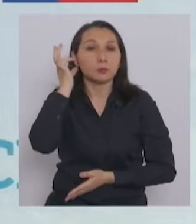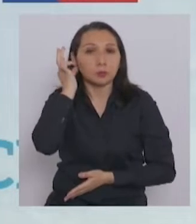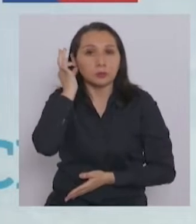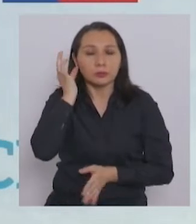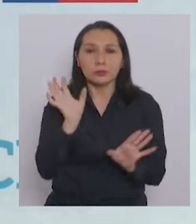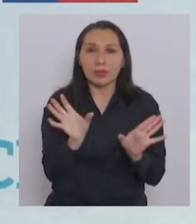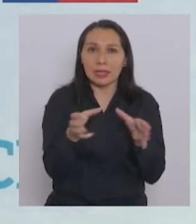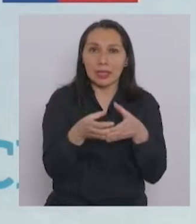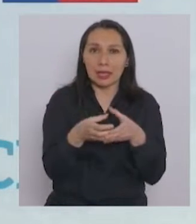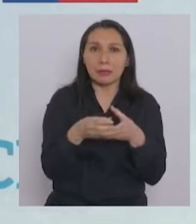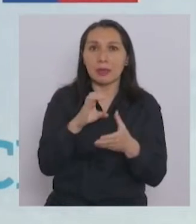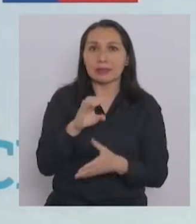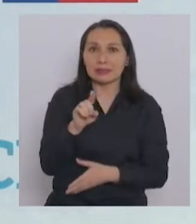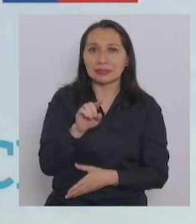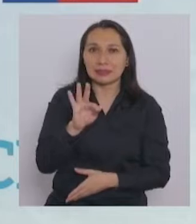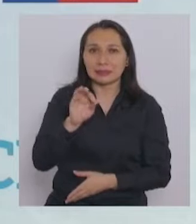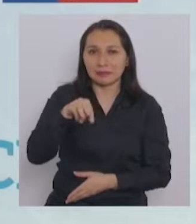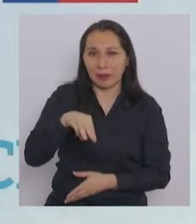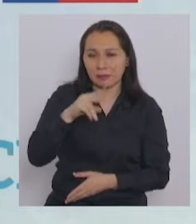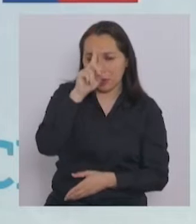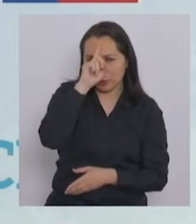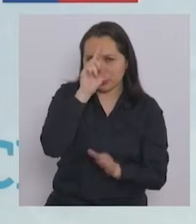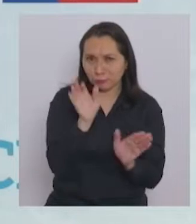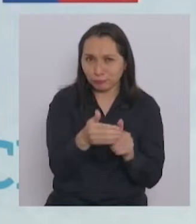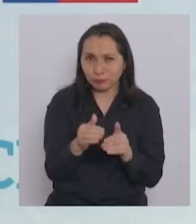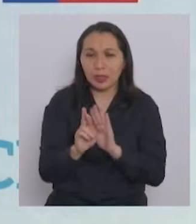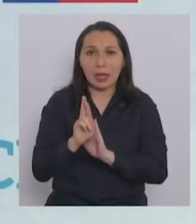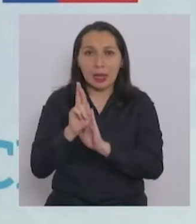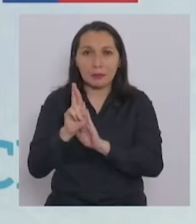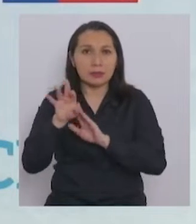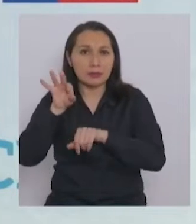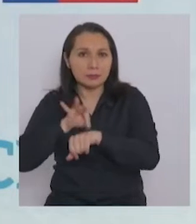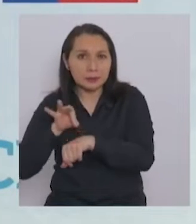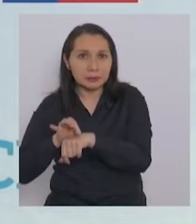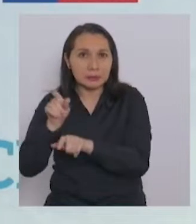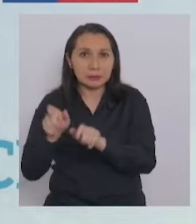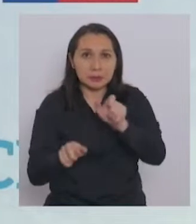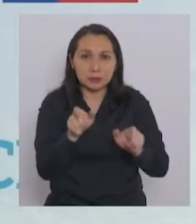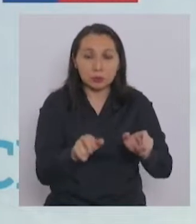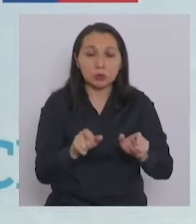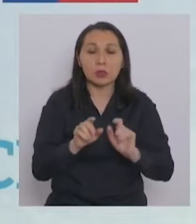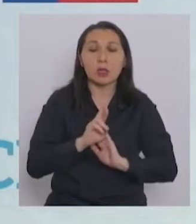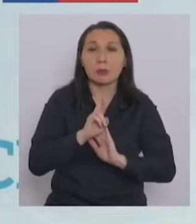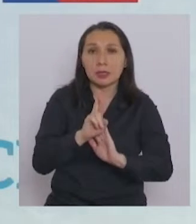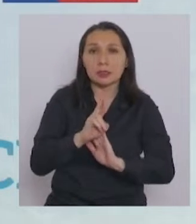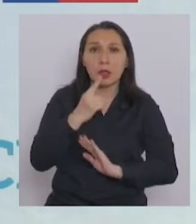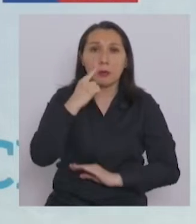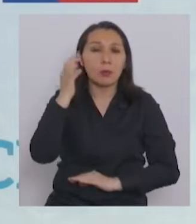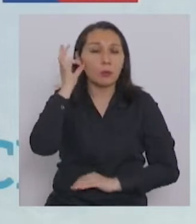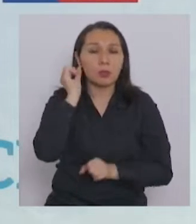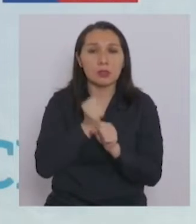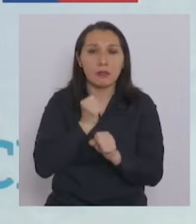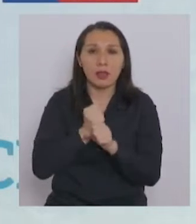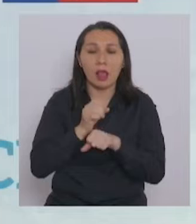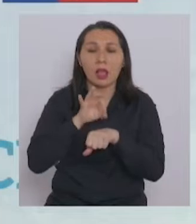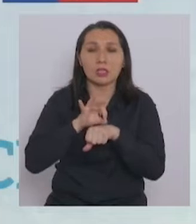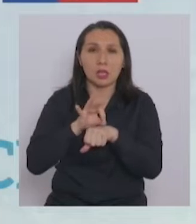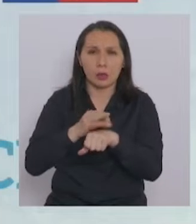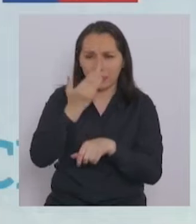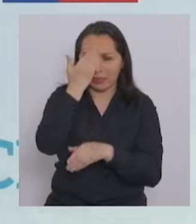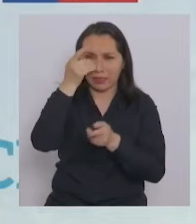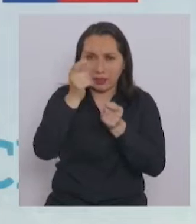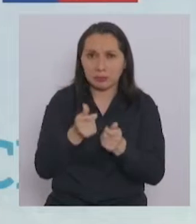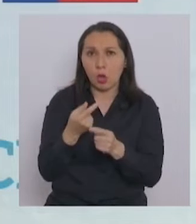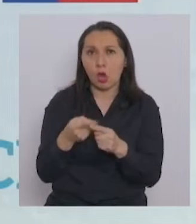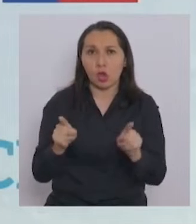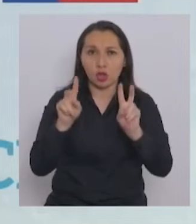equipos de centros de salud familiar, representantes de pacientes, representantes de los y las trabajadores de la salud, expertos en